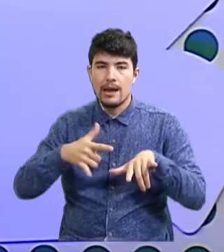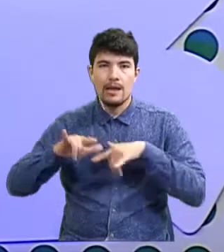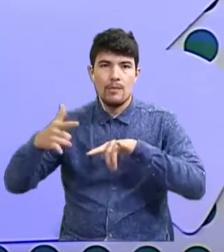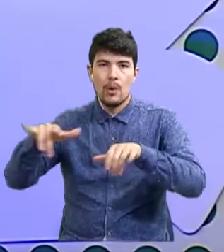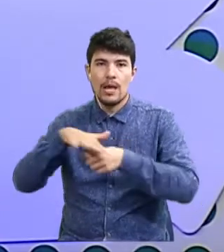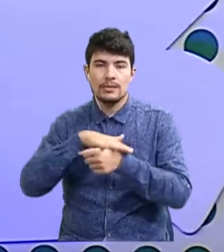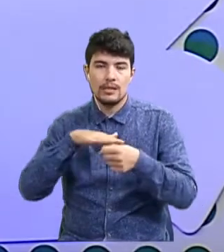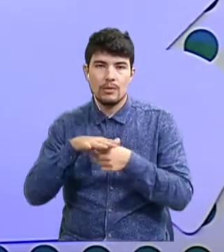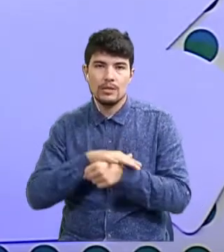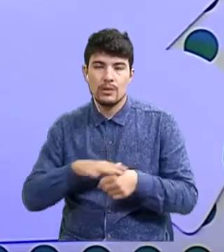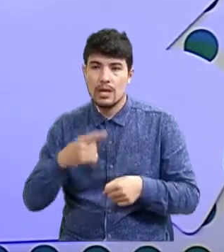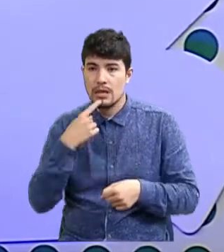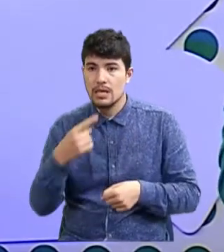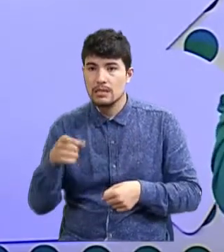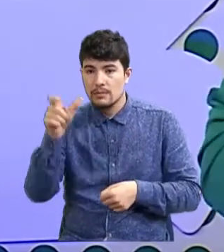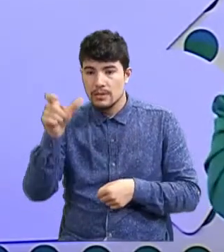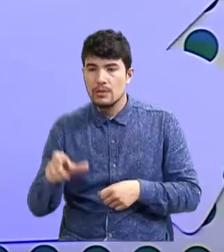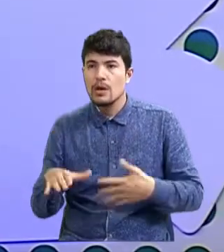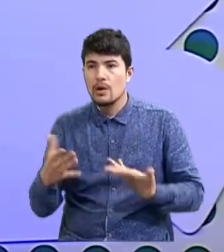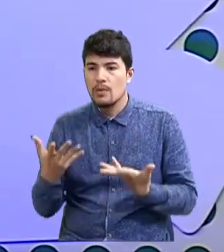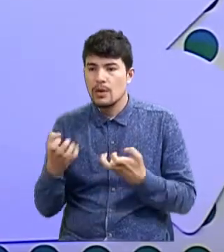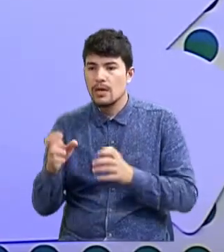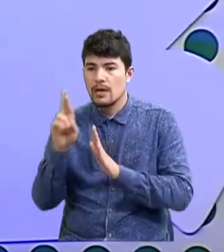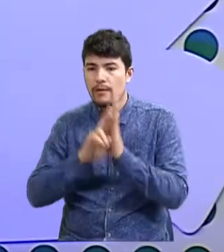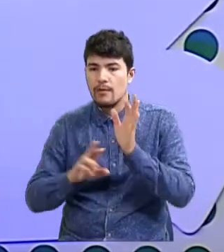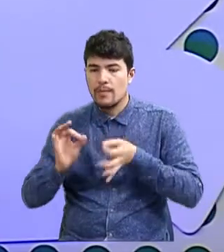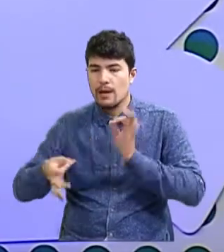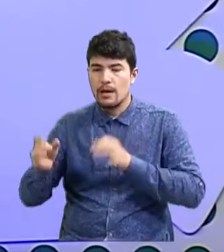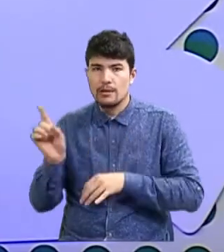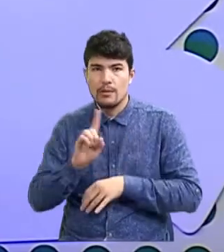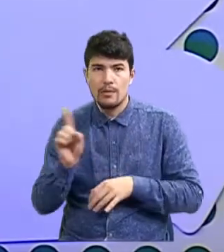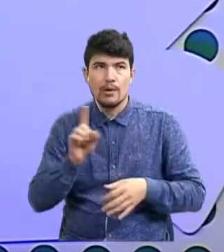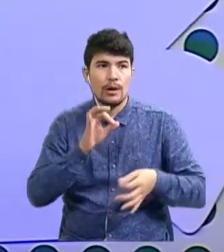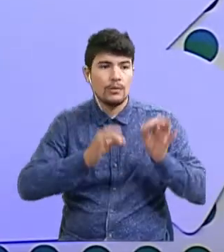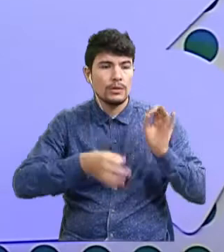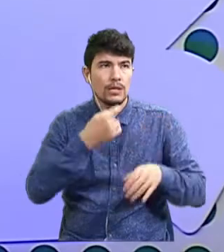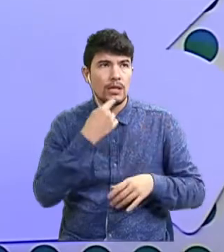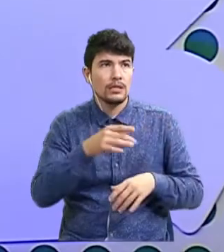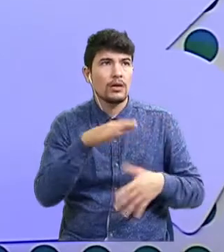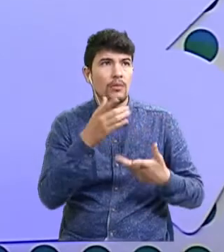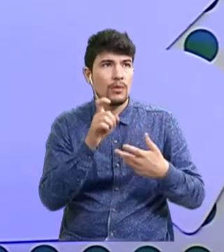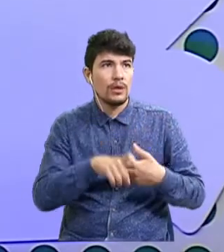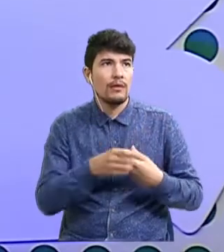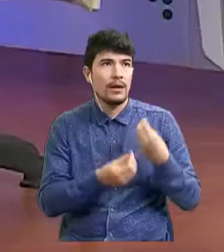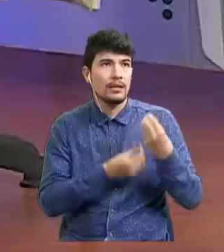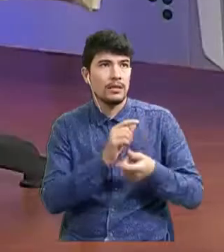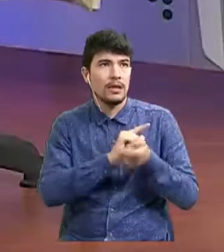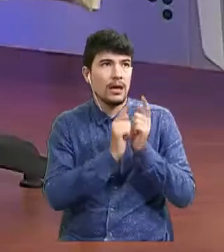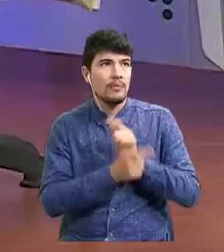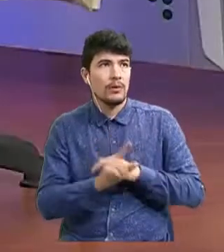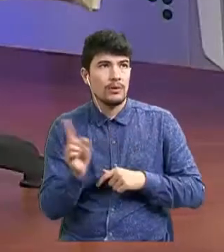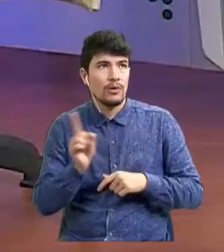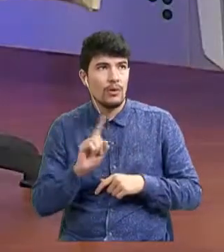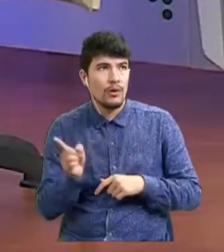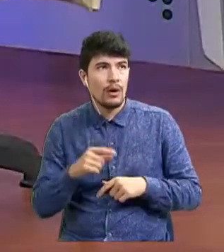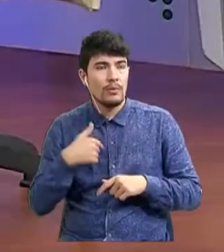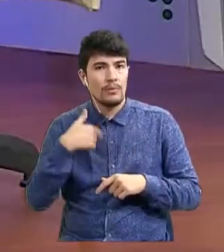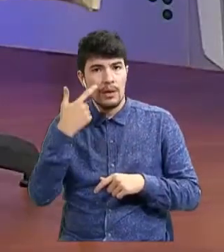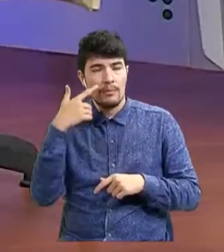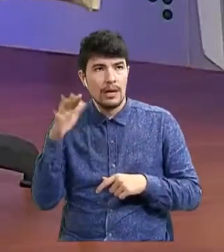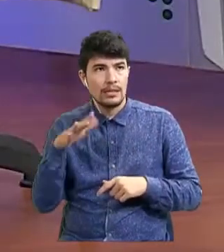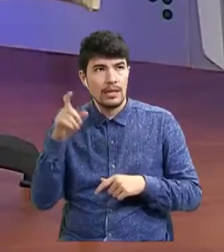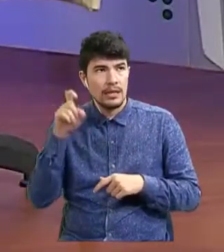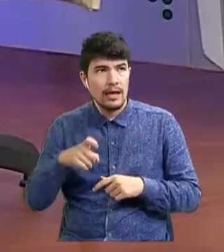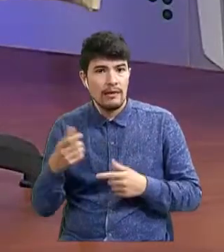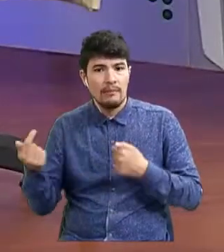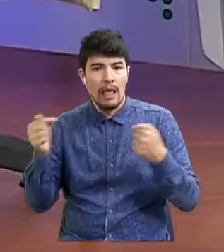decir, a decir el Ejecutivo, a decir cómo es que quiere reformar la justicia. Es casi que la justicia le dijera cómo se tenía que reformar al Ejecutivo. Entonces, a mí me parece que hay una intromisión de